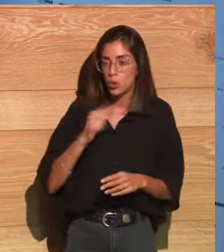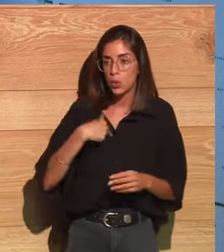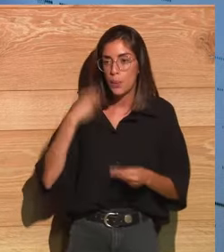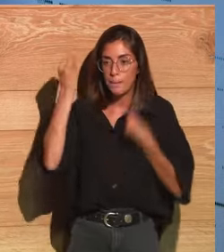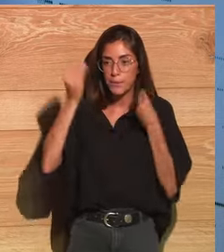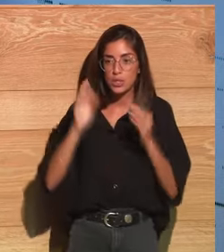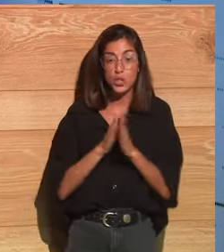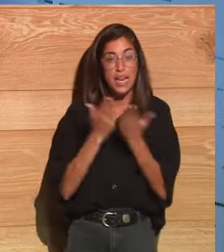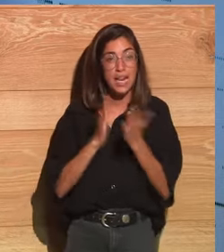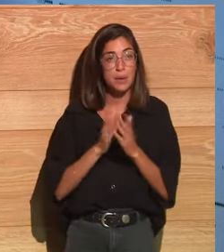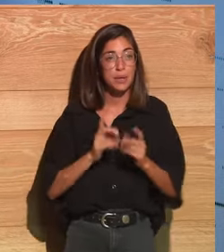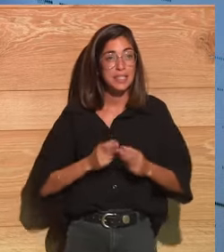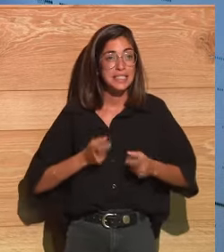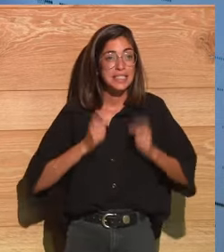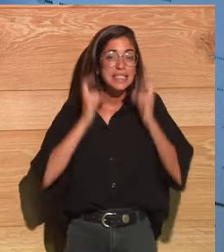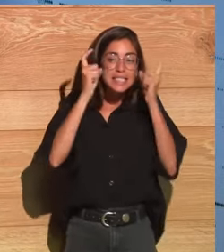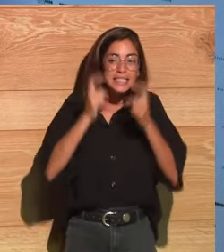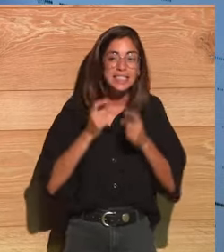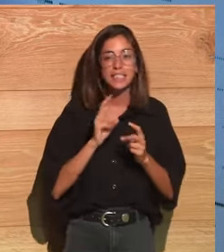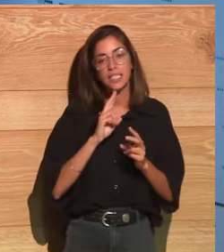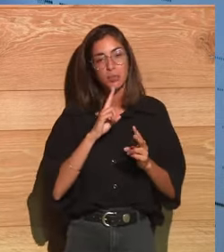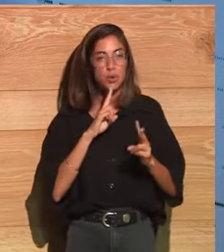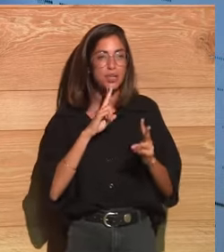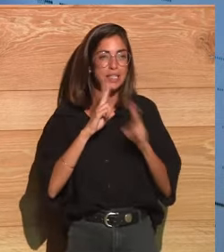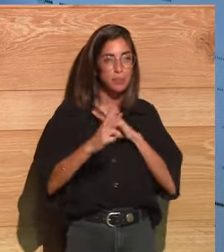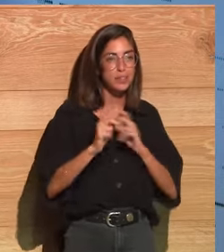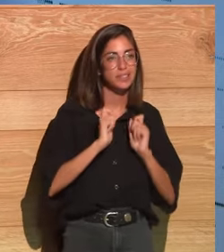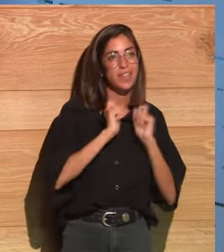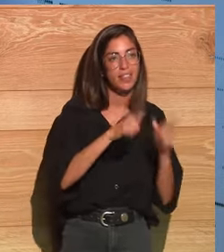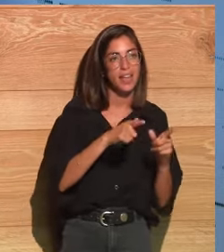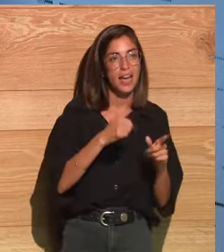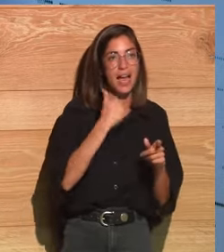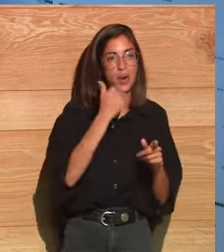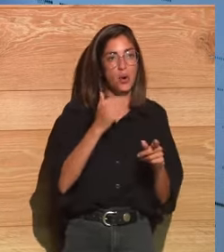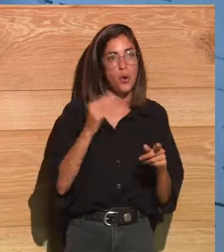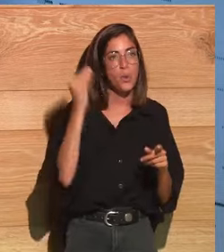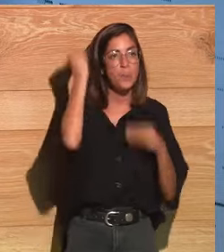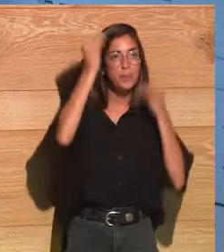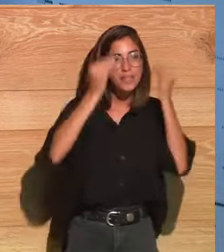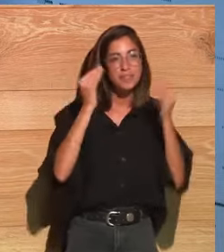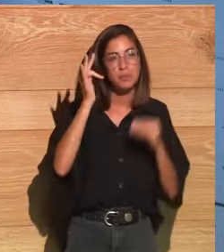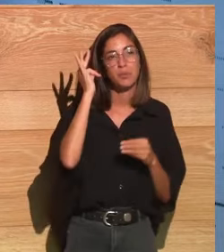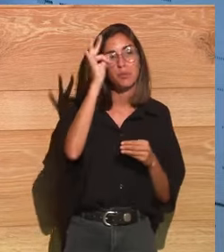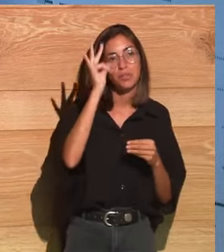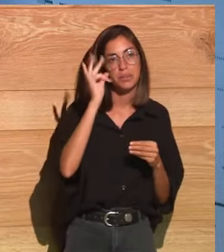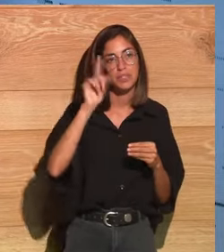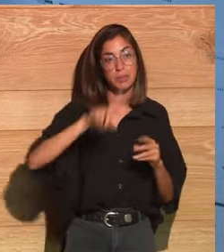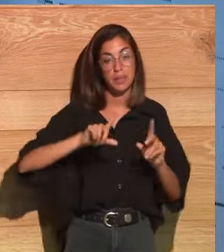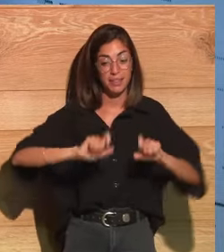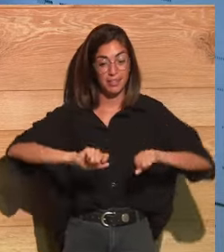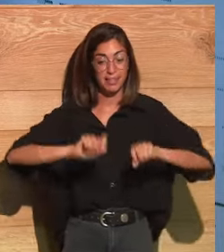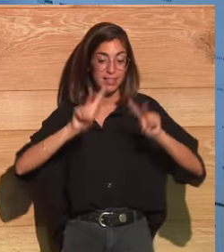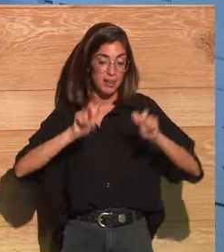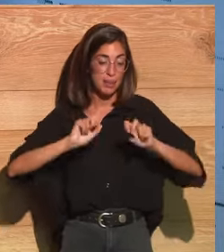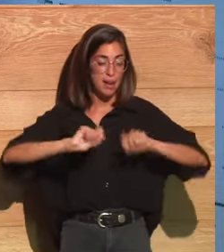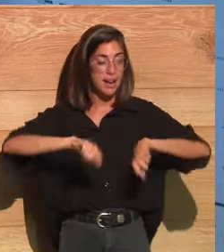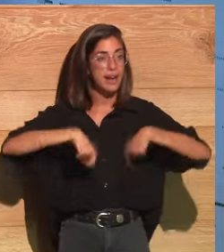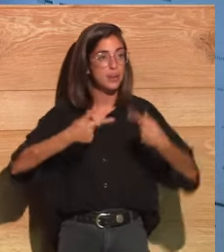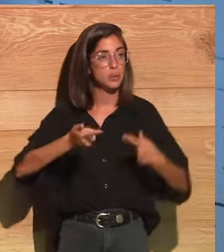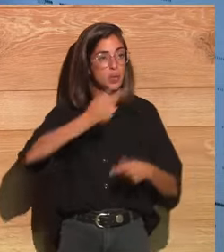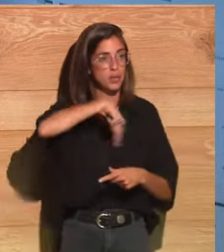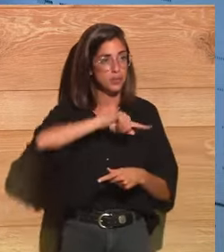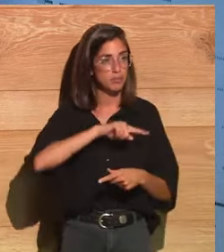dar una respuesta a lo mejor un poco más positiva, optimista sobre nuestra naturaleza. Estamos aquí,